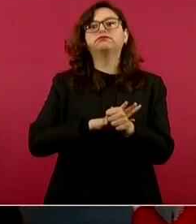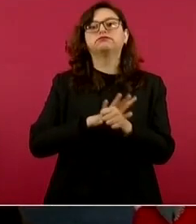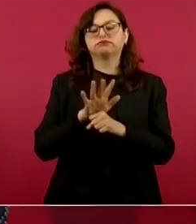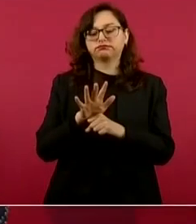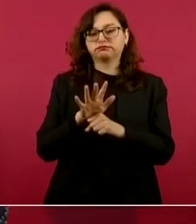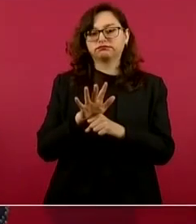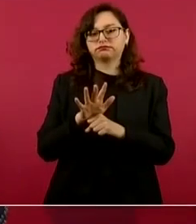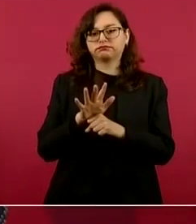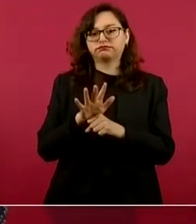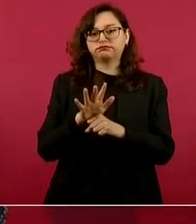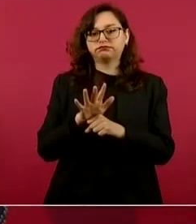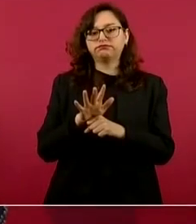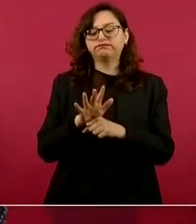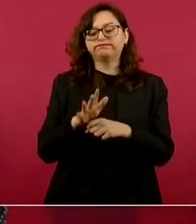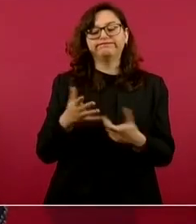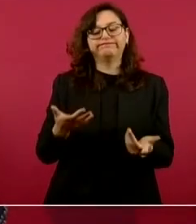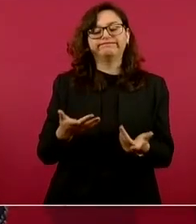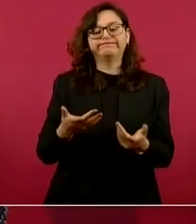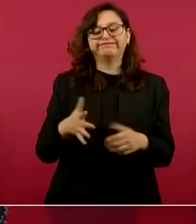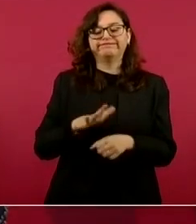creciendo es la extorsión